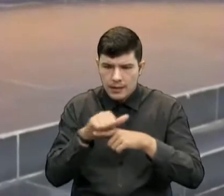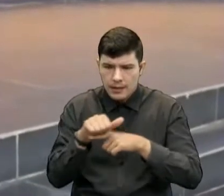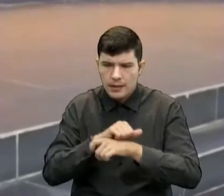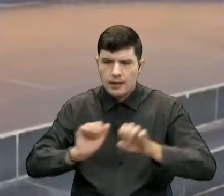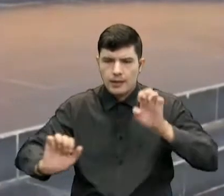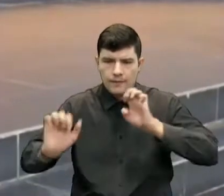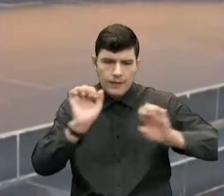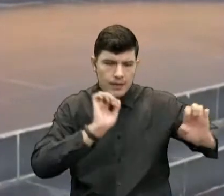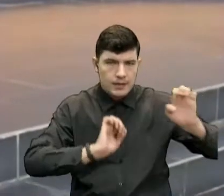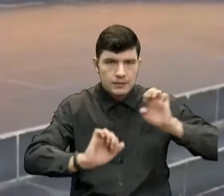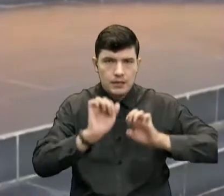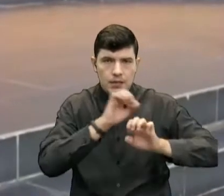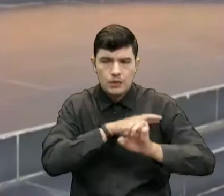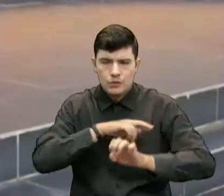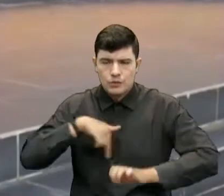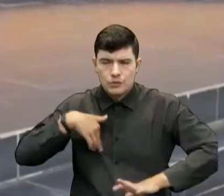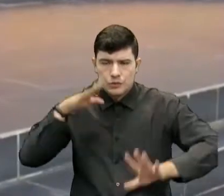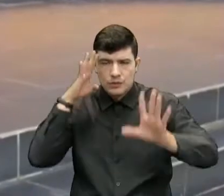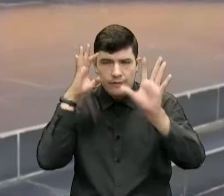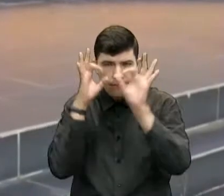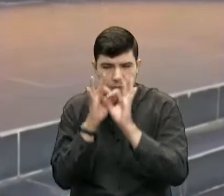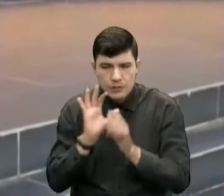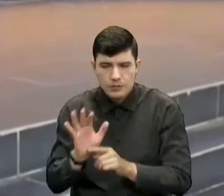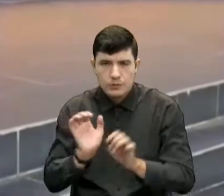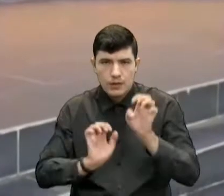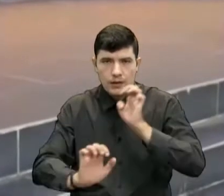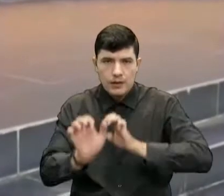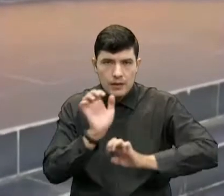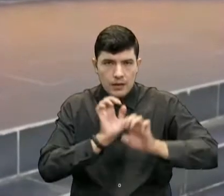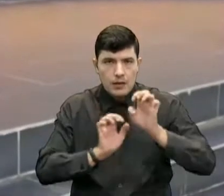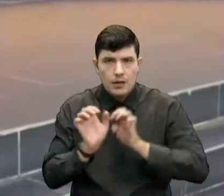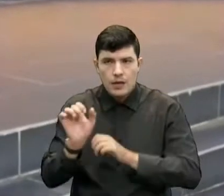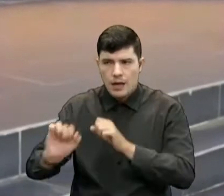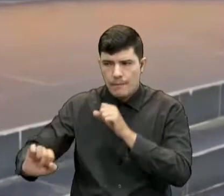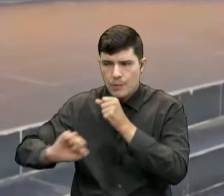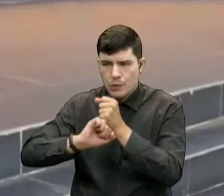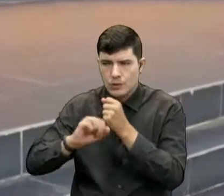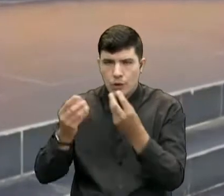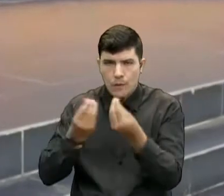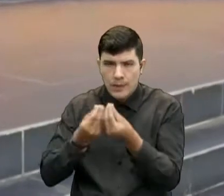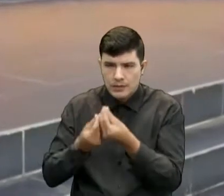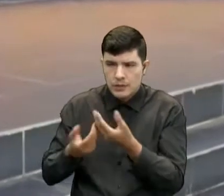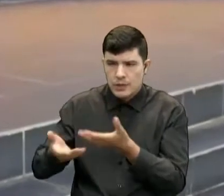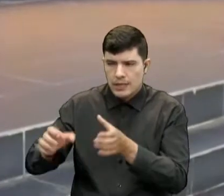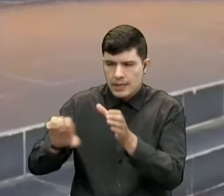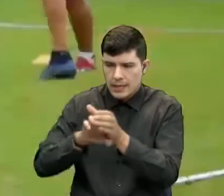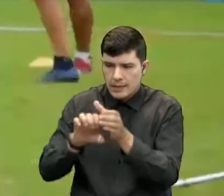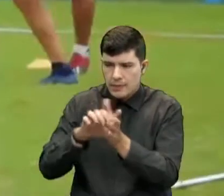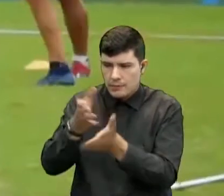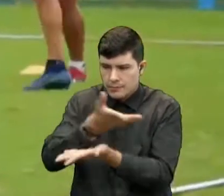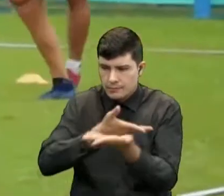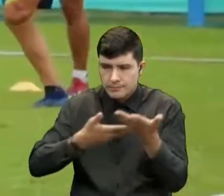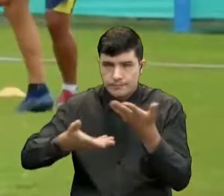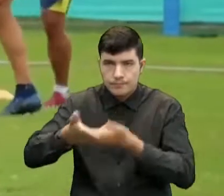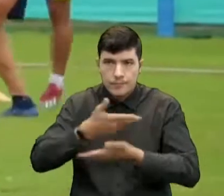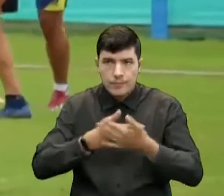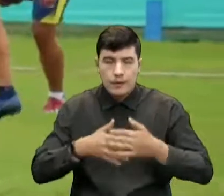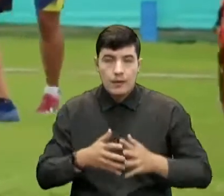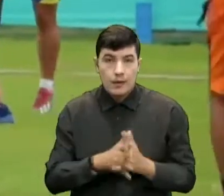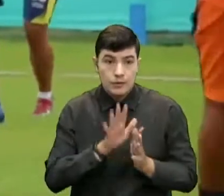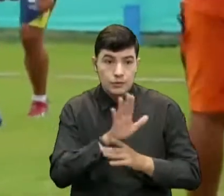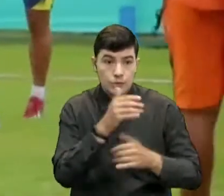defensiva, lo enfocamos mucho en eso, en respaldarnos bastante y siempre es importante sacar el cero, ¿no? Sus jugadores